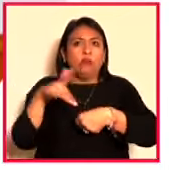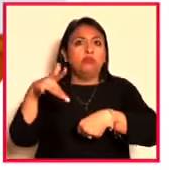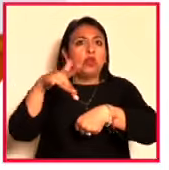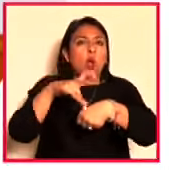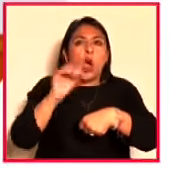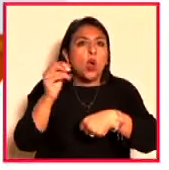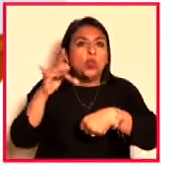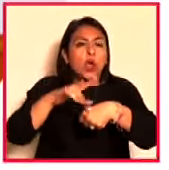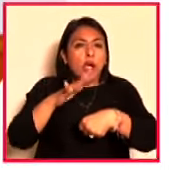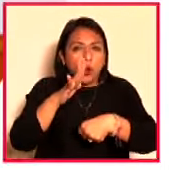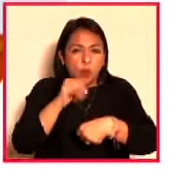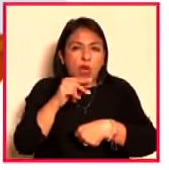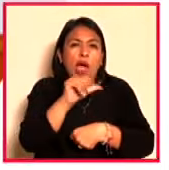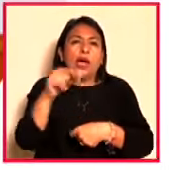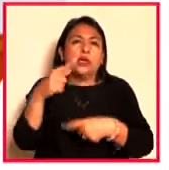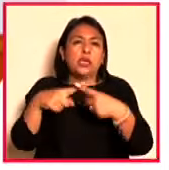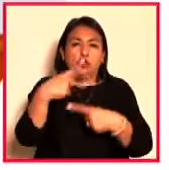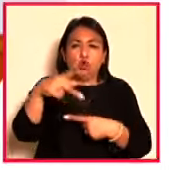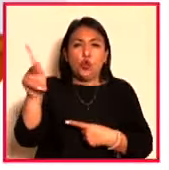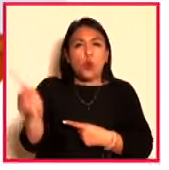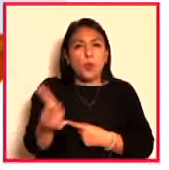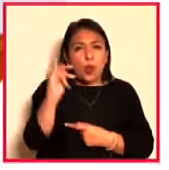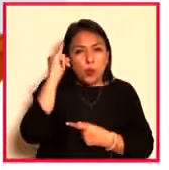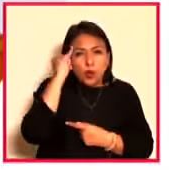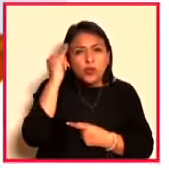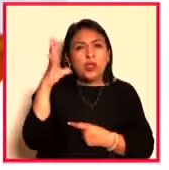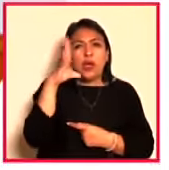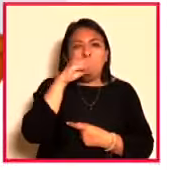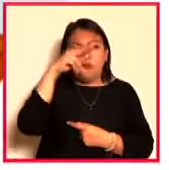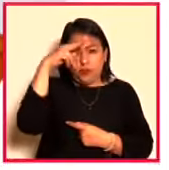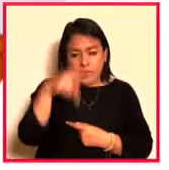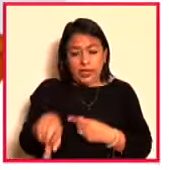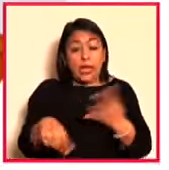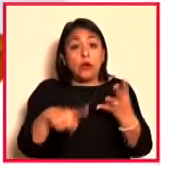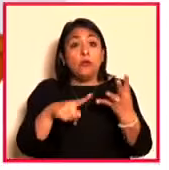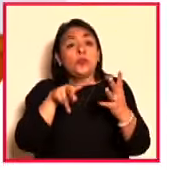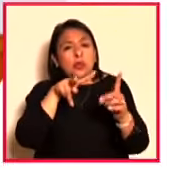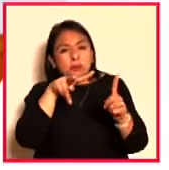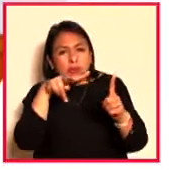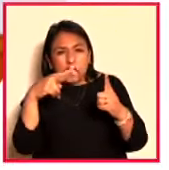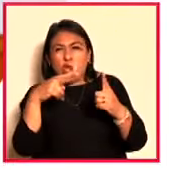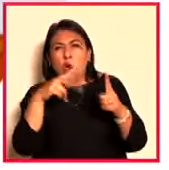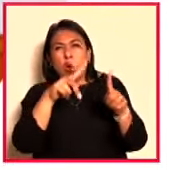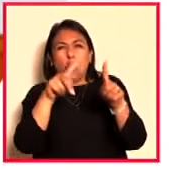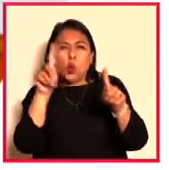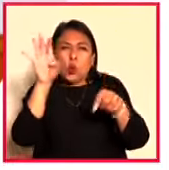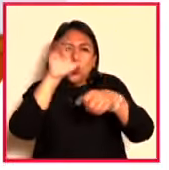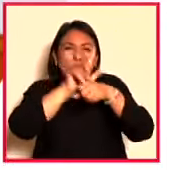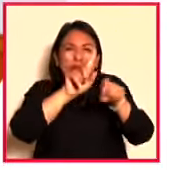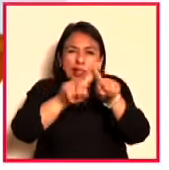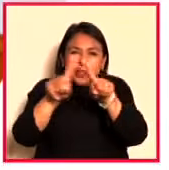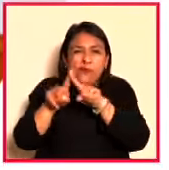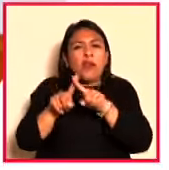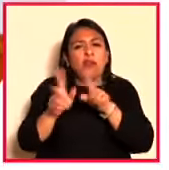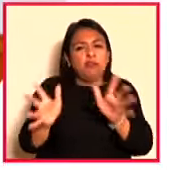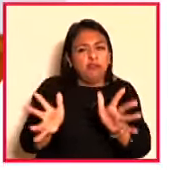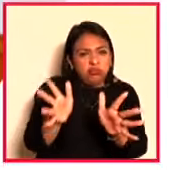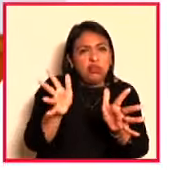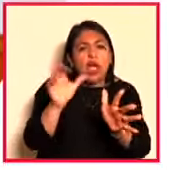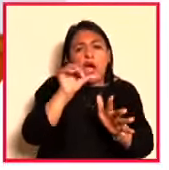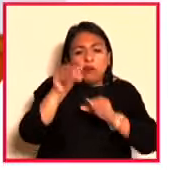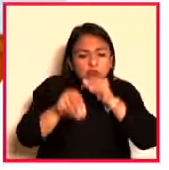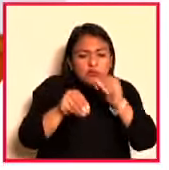intangible de los pueblos indígenas y afromexicano. Promover la perspectiva intercultural en el diseño, ejecución y